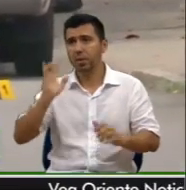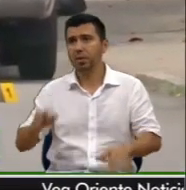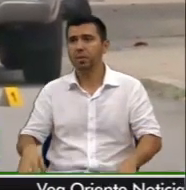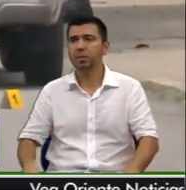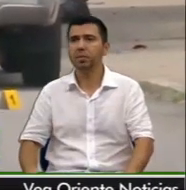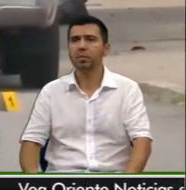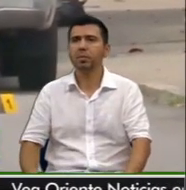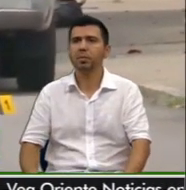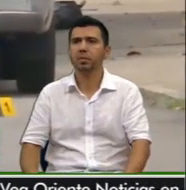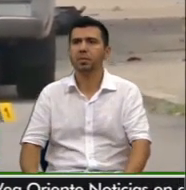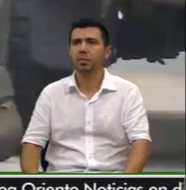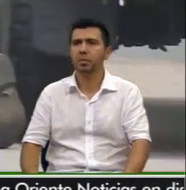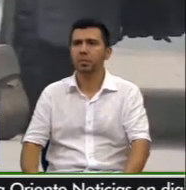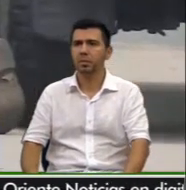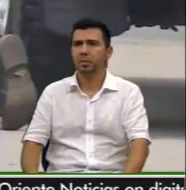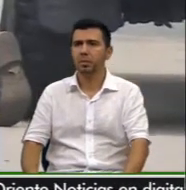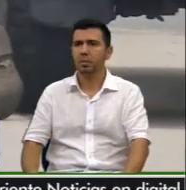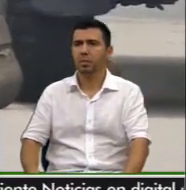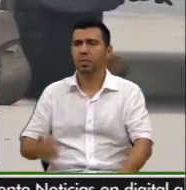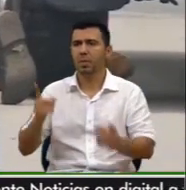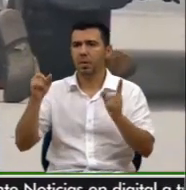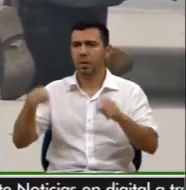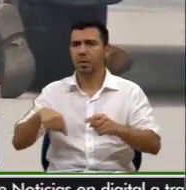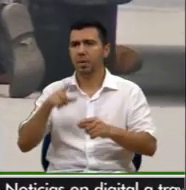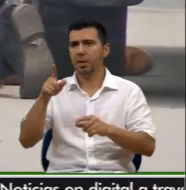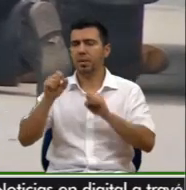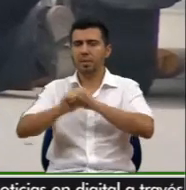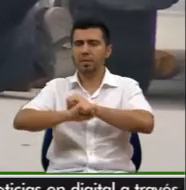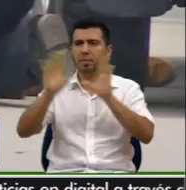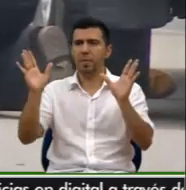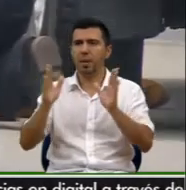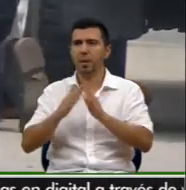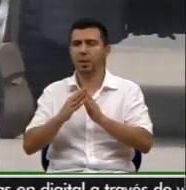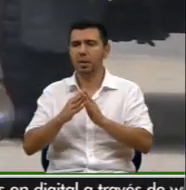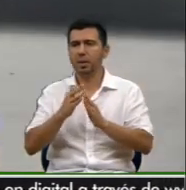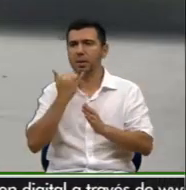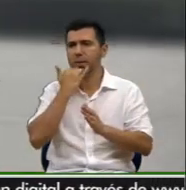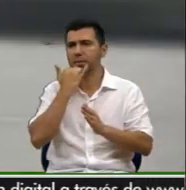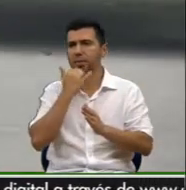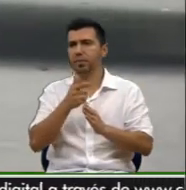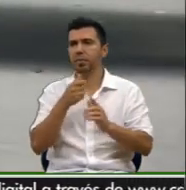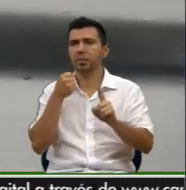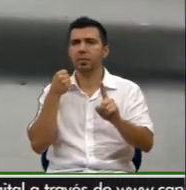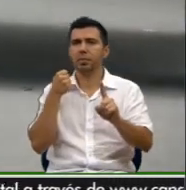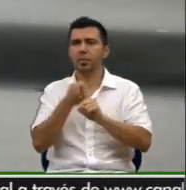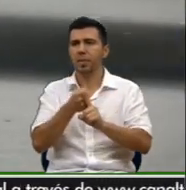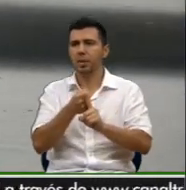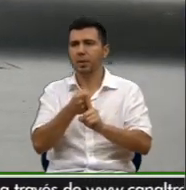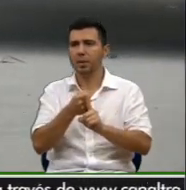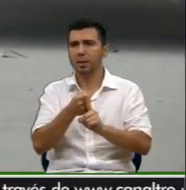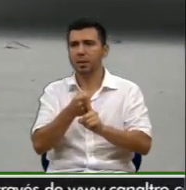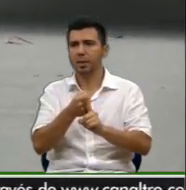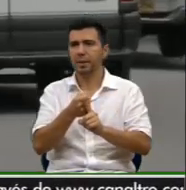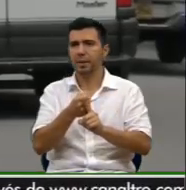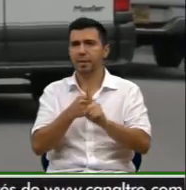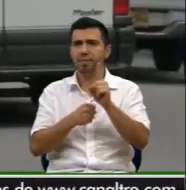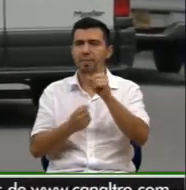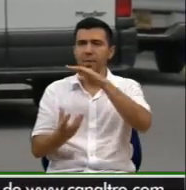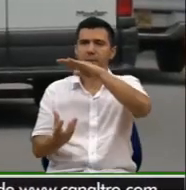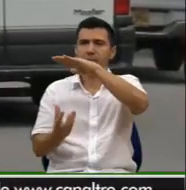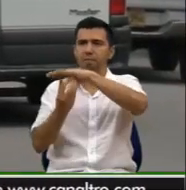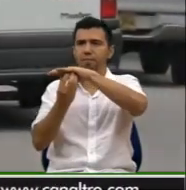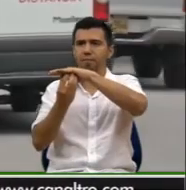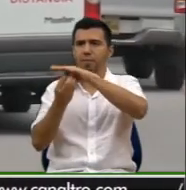elemento transcendental que posiblemente esclarecer las causas del accidente estaría registrado en una cámara de